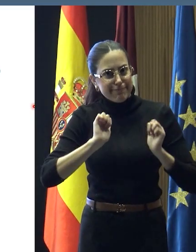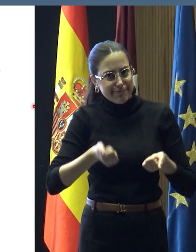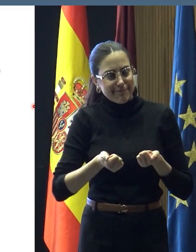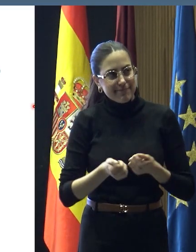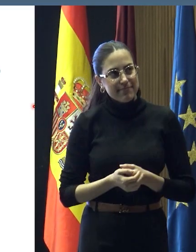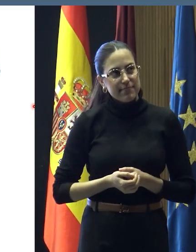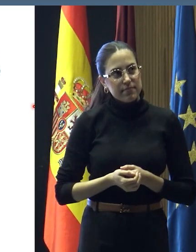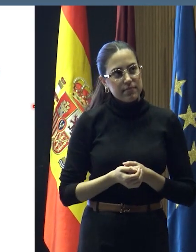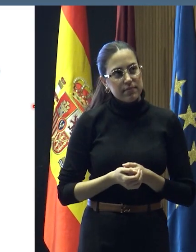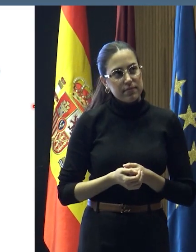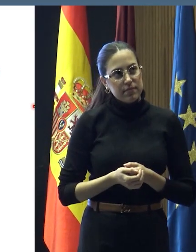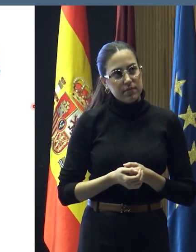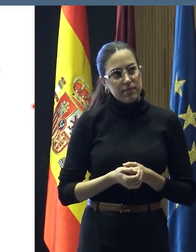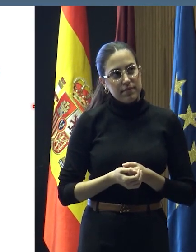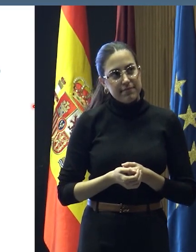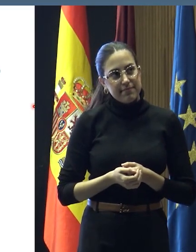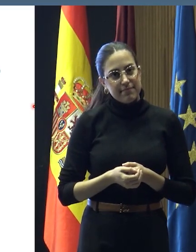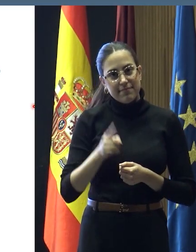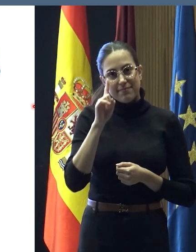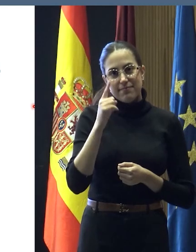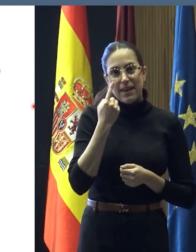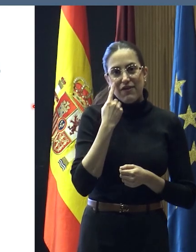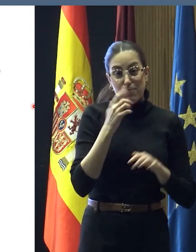Voy a ver que me aclare con el portátil.